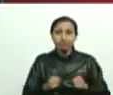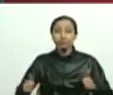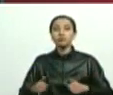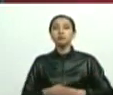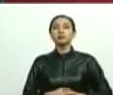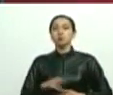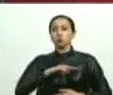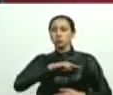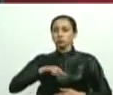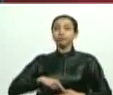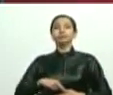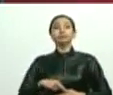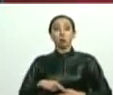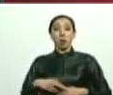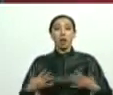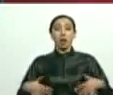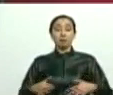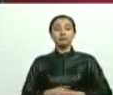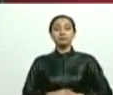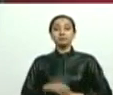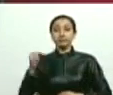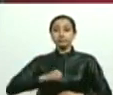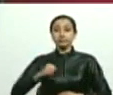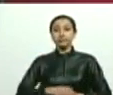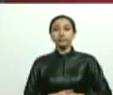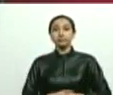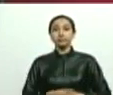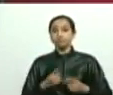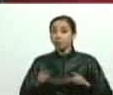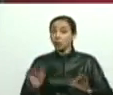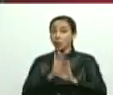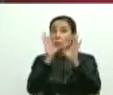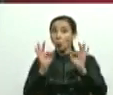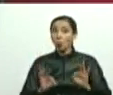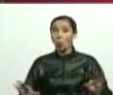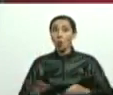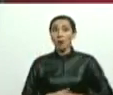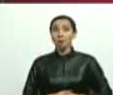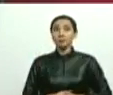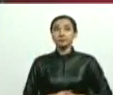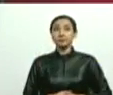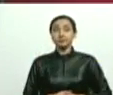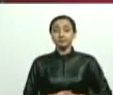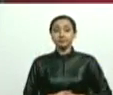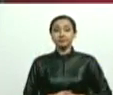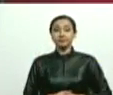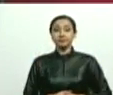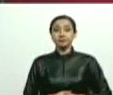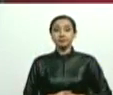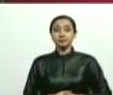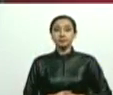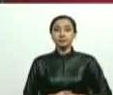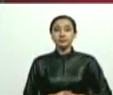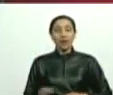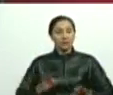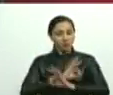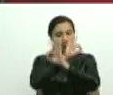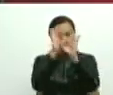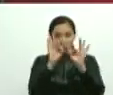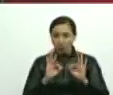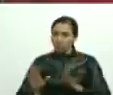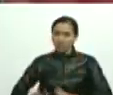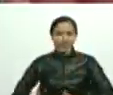Nosotros estamos alerta. Pero este es el método. Este es el método. Este es el